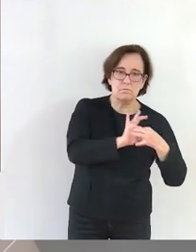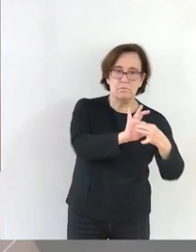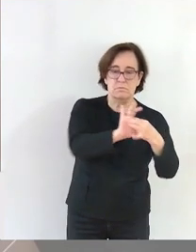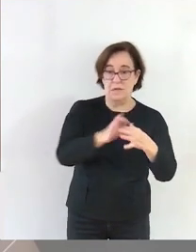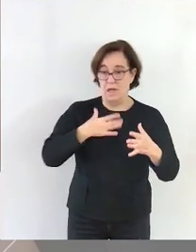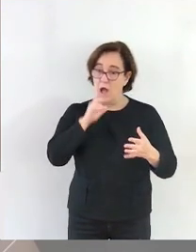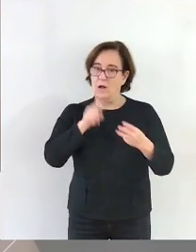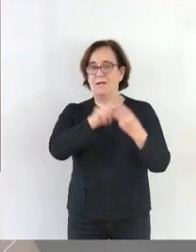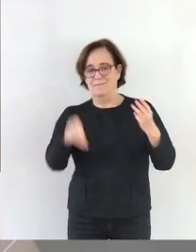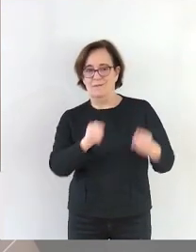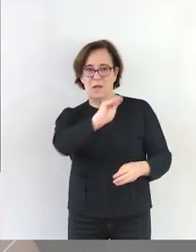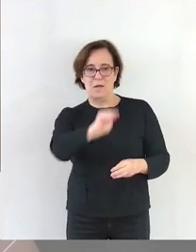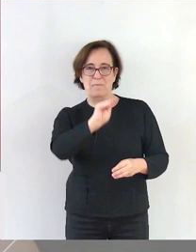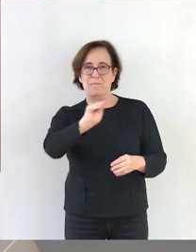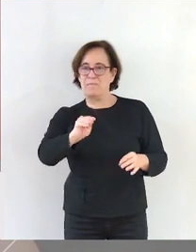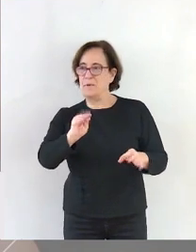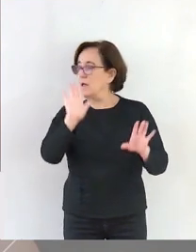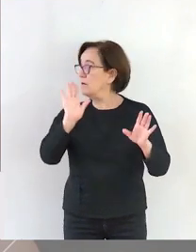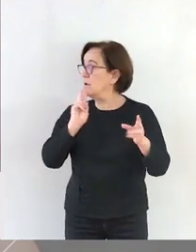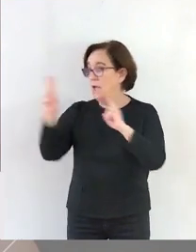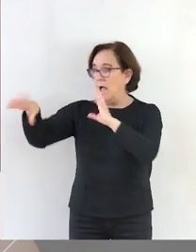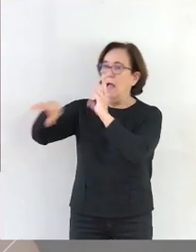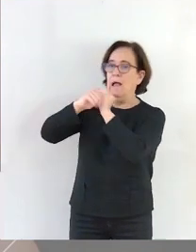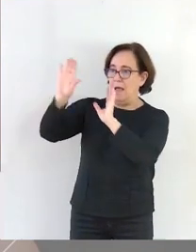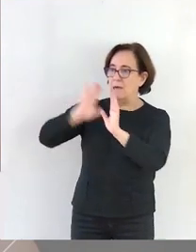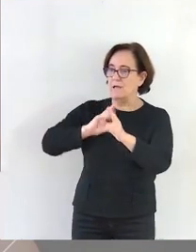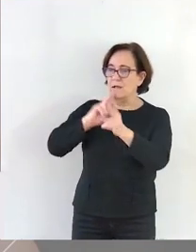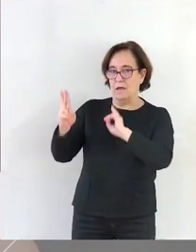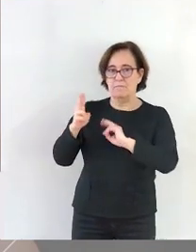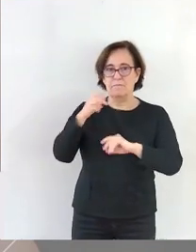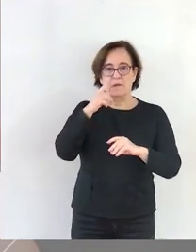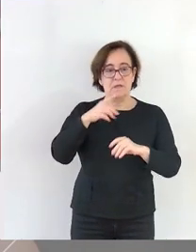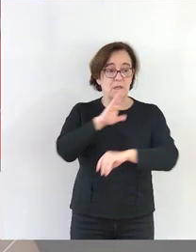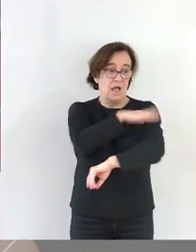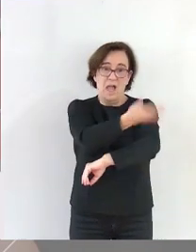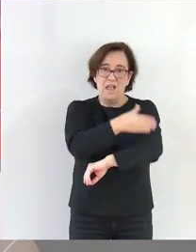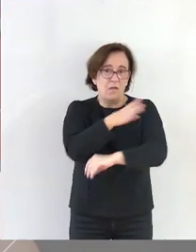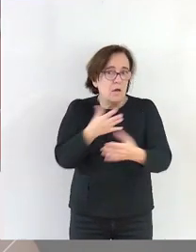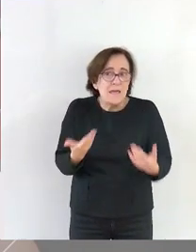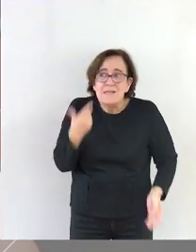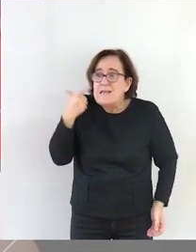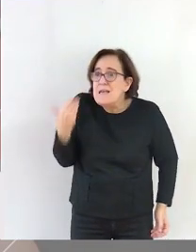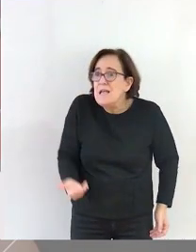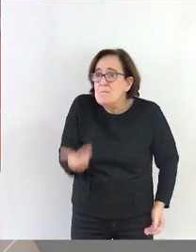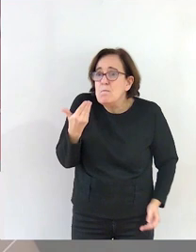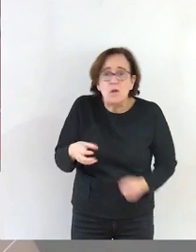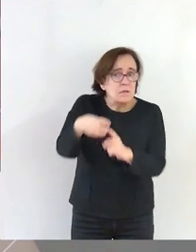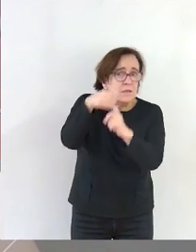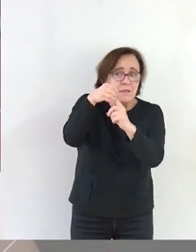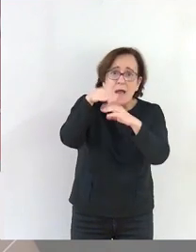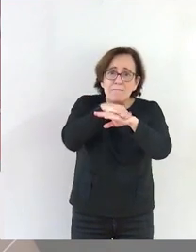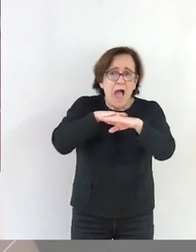va mi mi siguiente Pregunta En qué regiones est pero fíjate déjame Es que esto de llevar de la mano es que es fundamental Claro porque es que